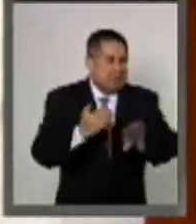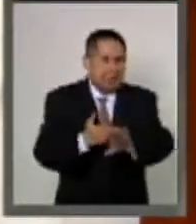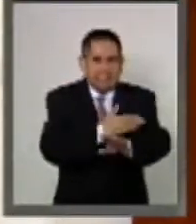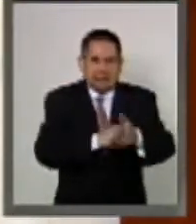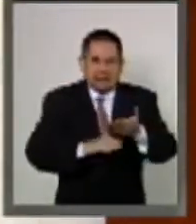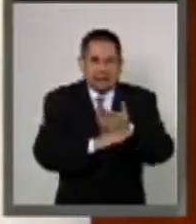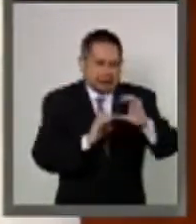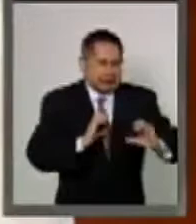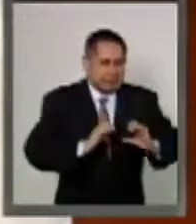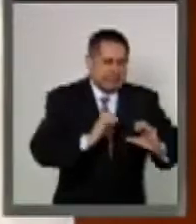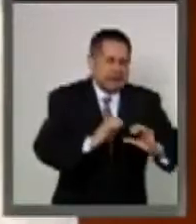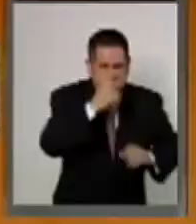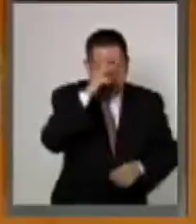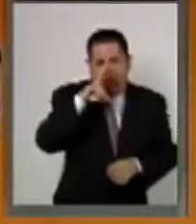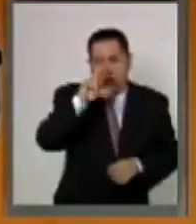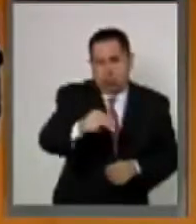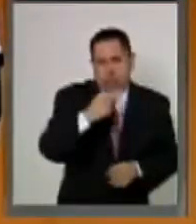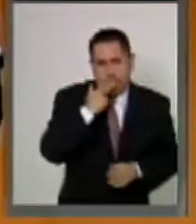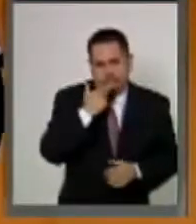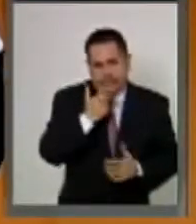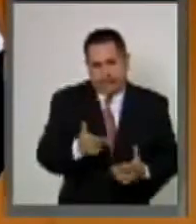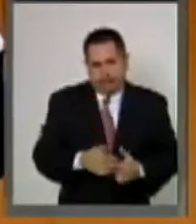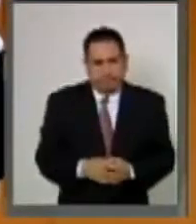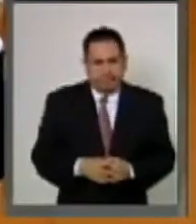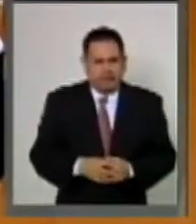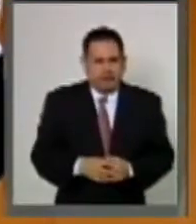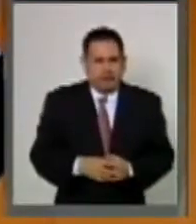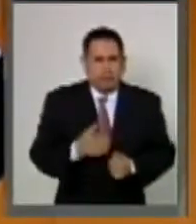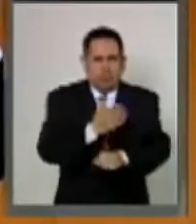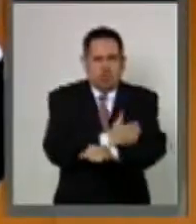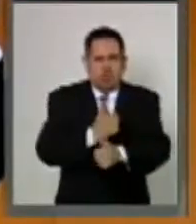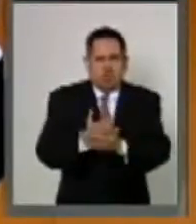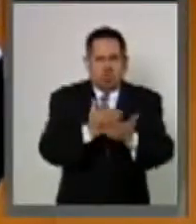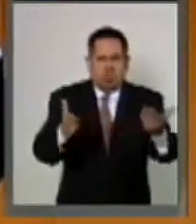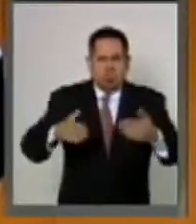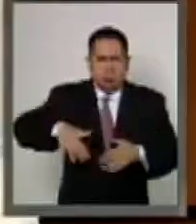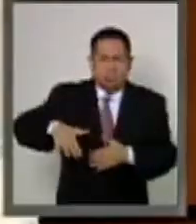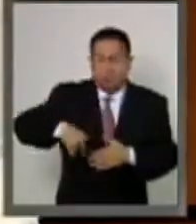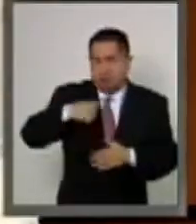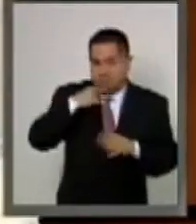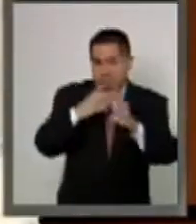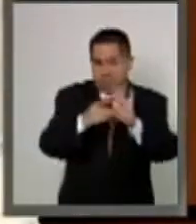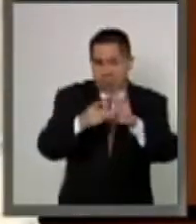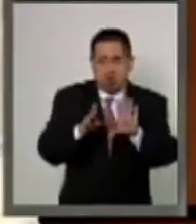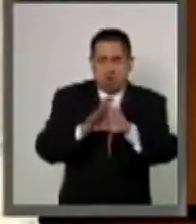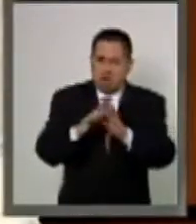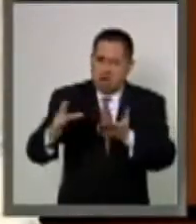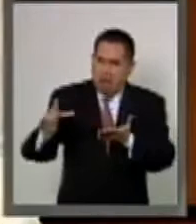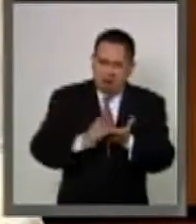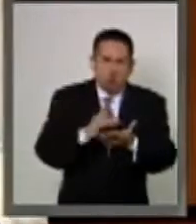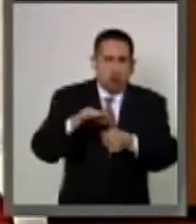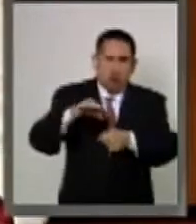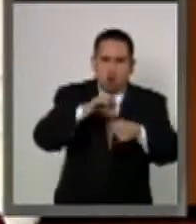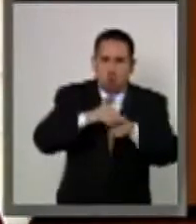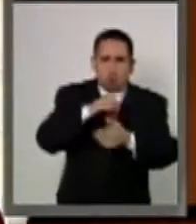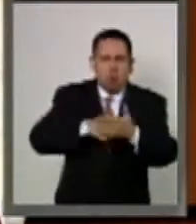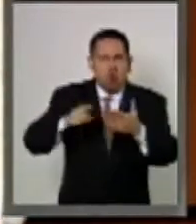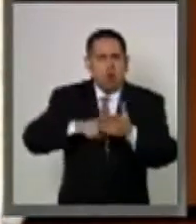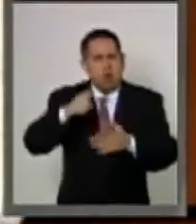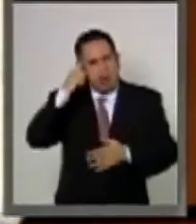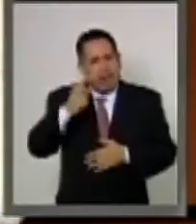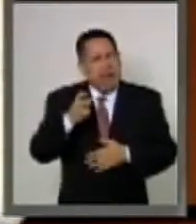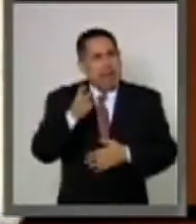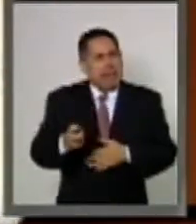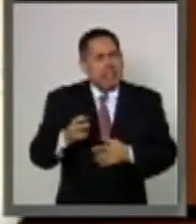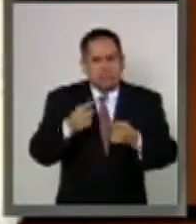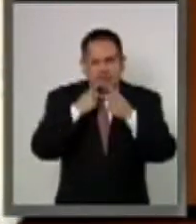de dicha enfermedad. Compañeros y compañeras, por todo lo anterior, les pido su apoyo y su voto para la realización de este